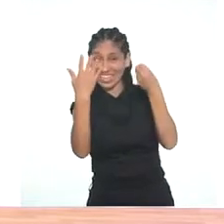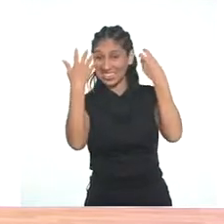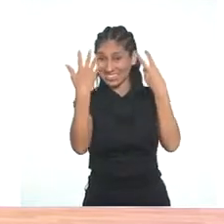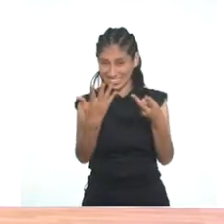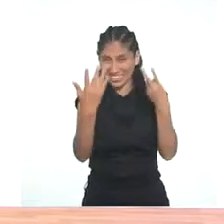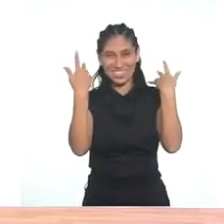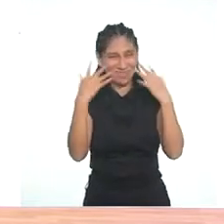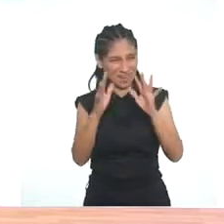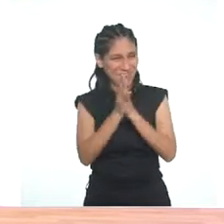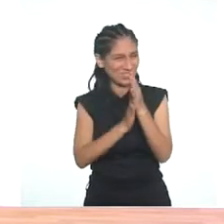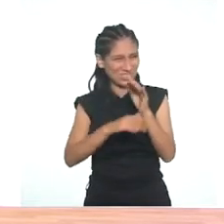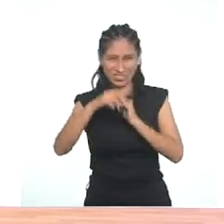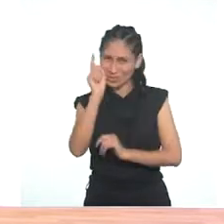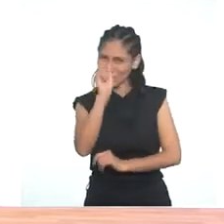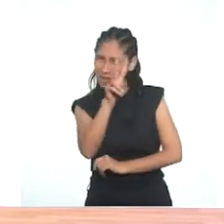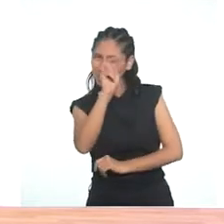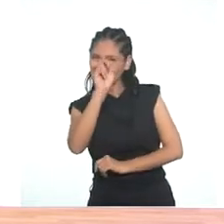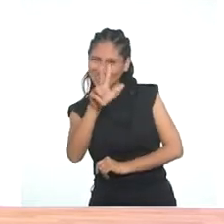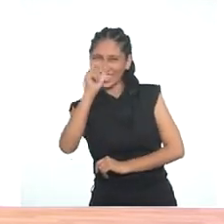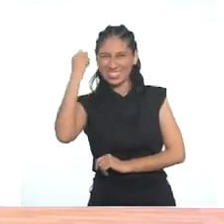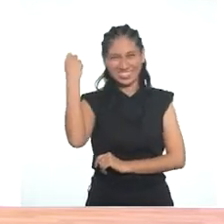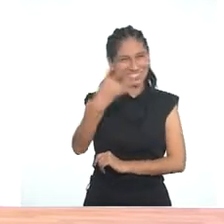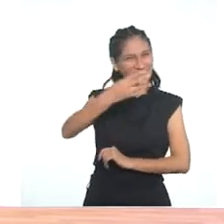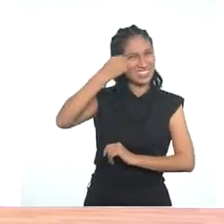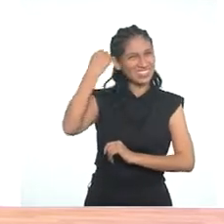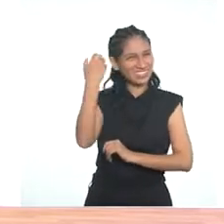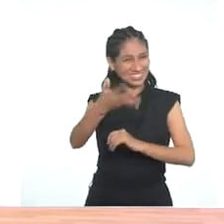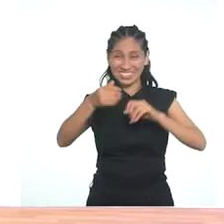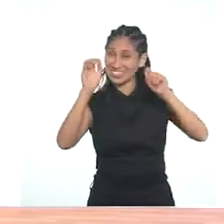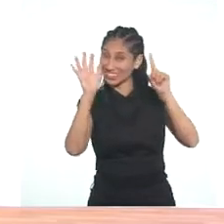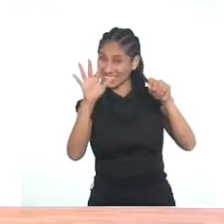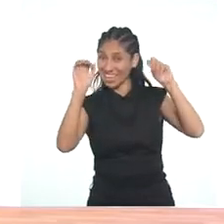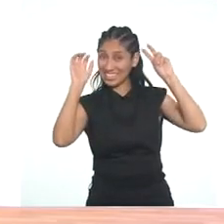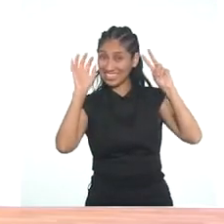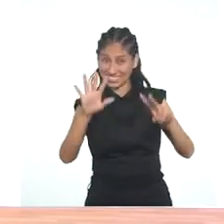1, 2, 3, 4. Vamos. Y